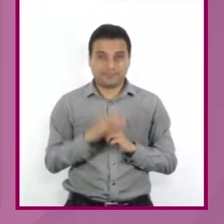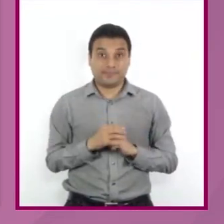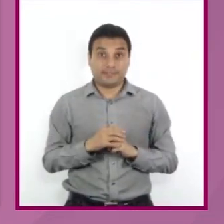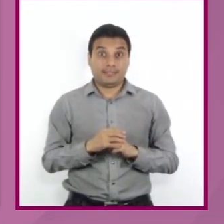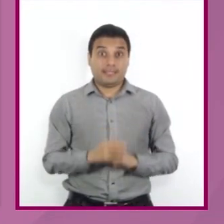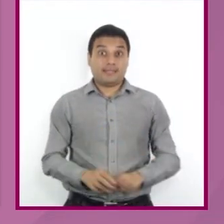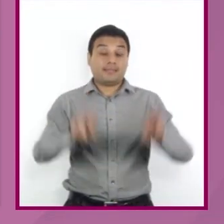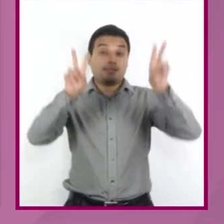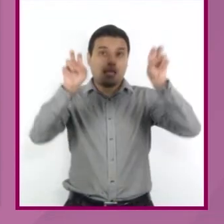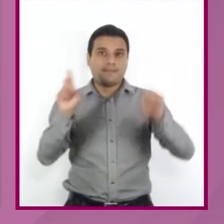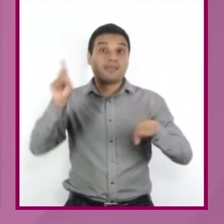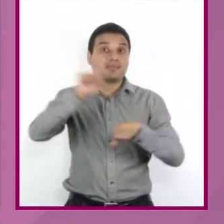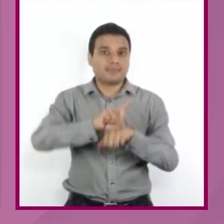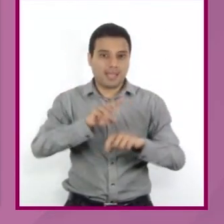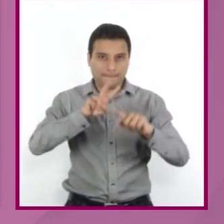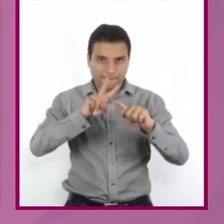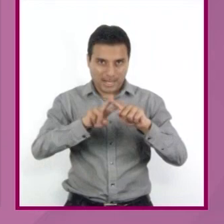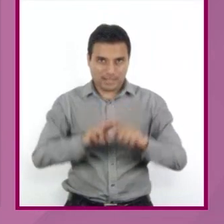parque.